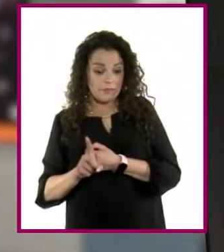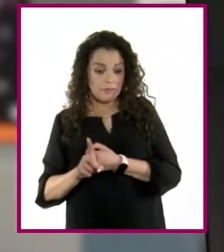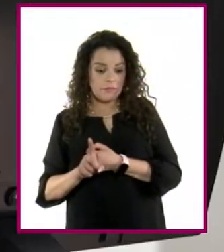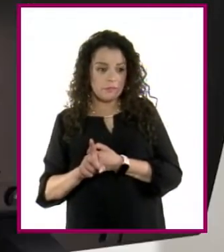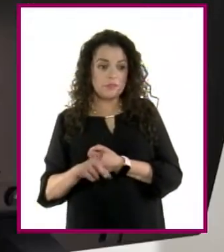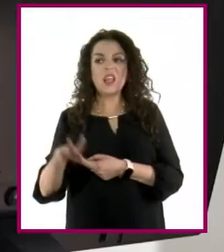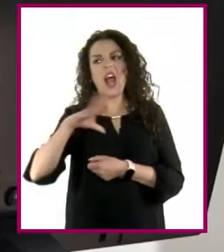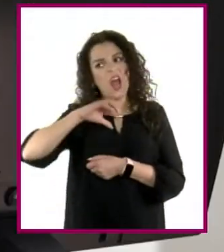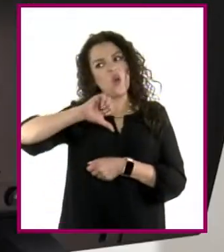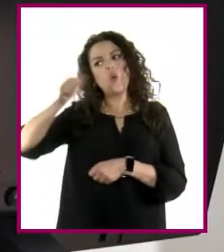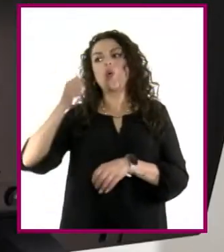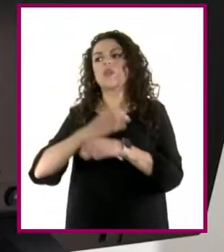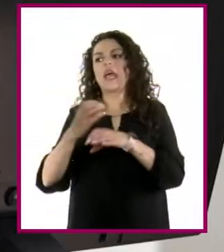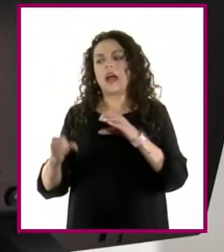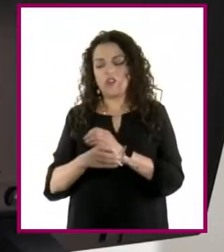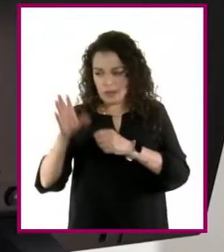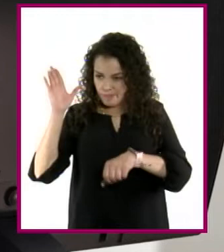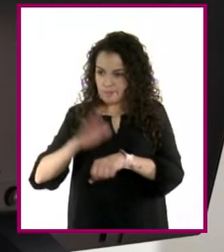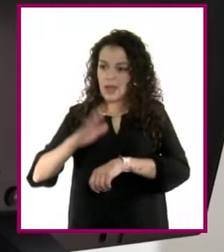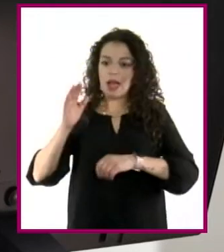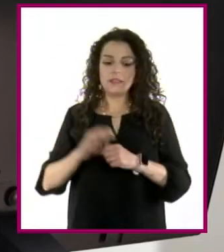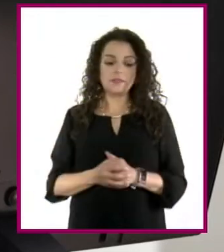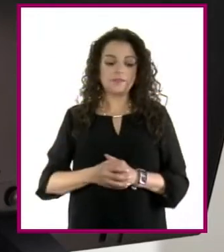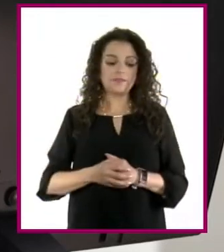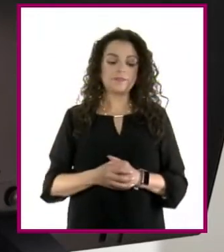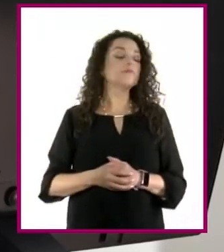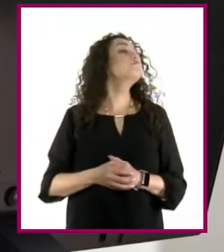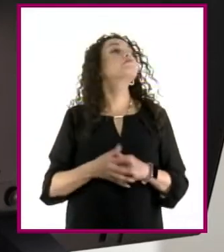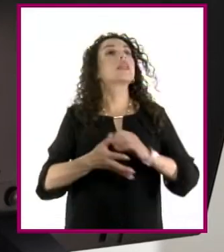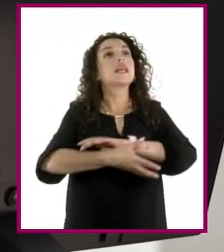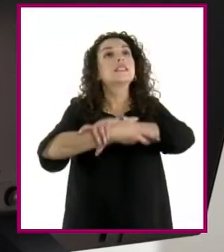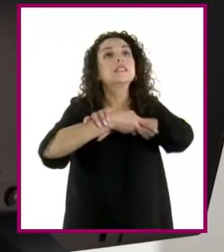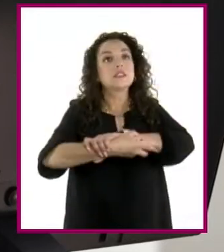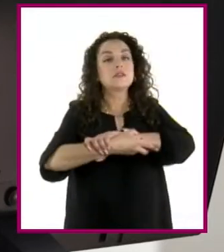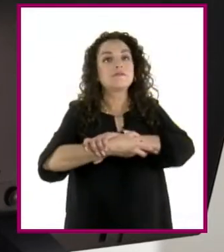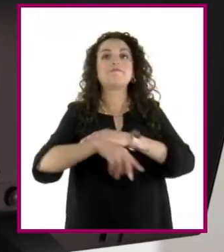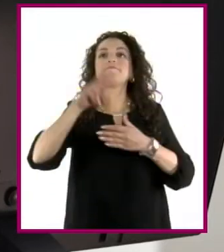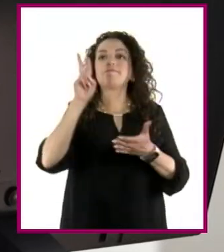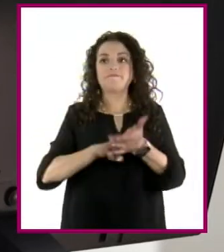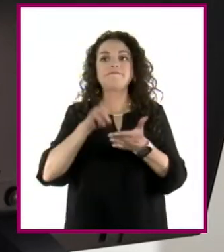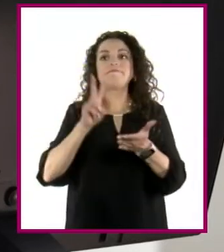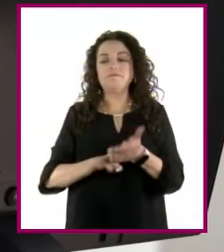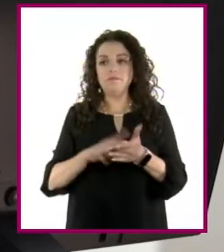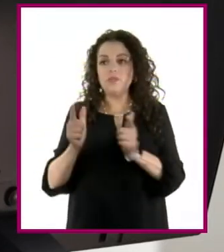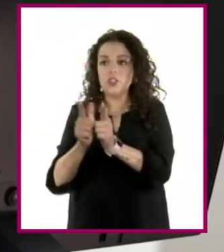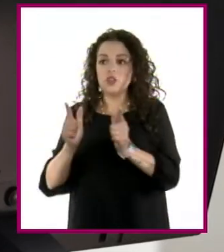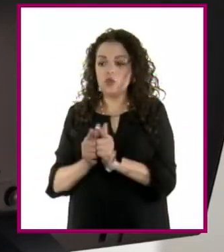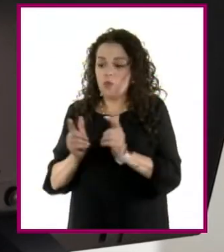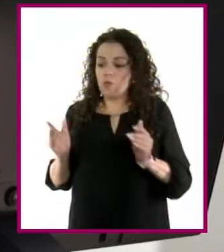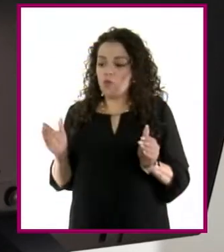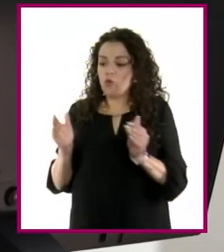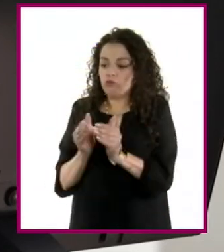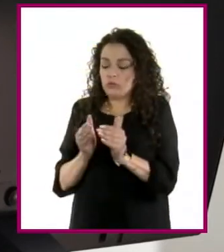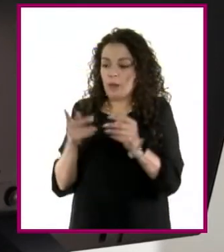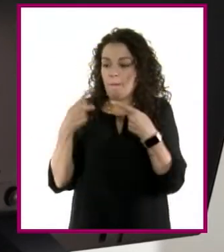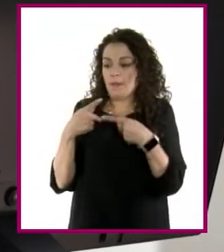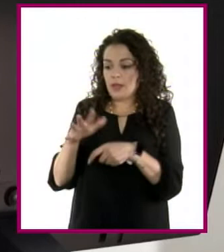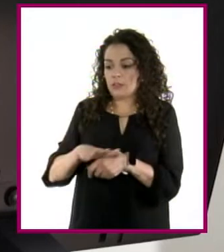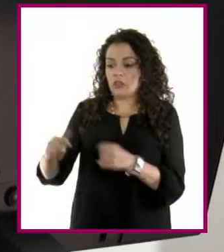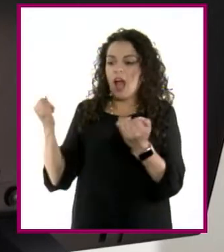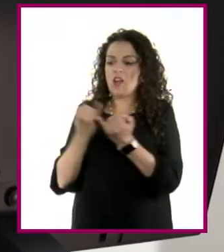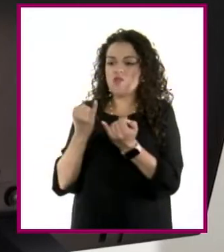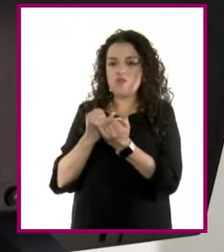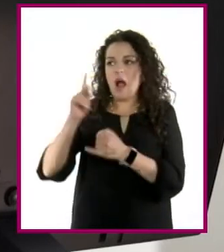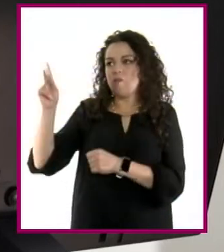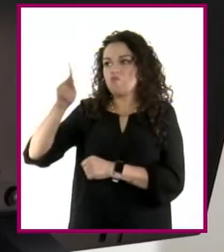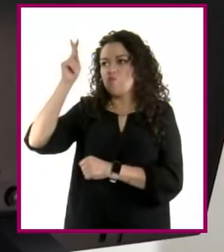no. La solidaridad parece ser valiosa en el caso de grupos pequeños de personas, como la gente del pueblo de mi papá, pero no es lo